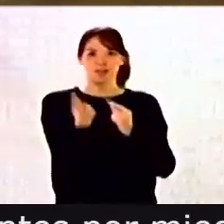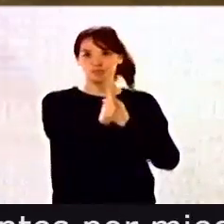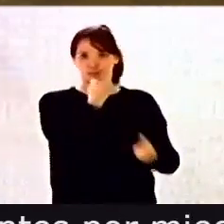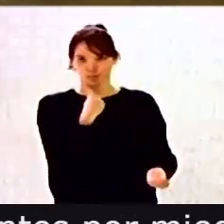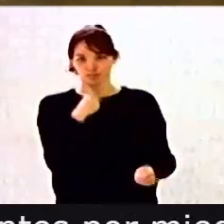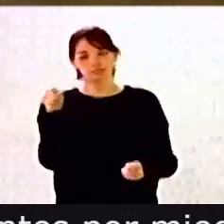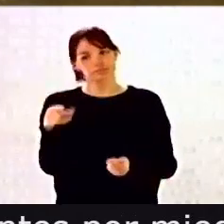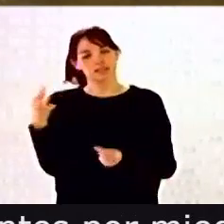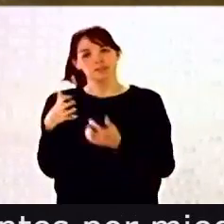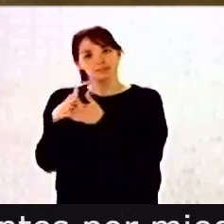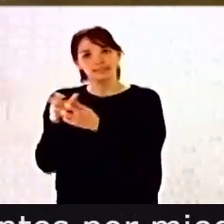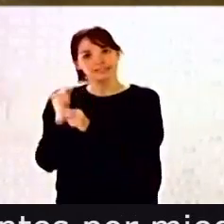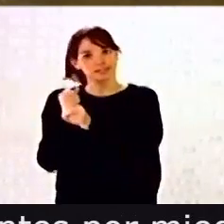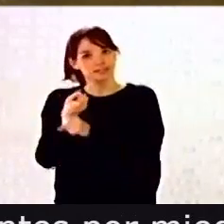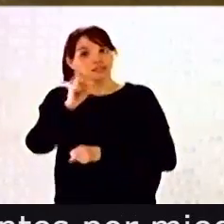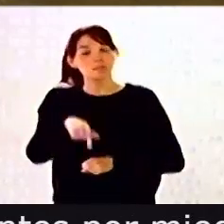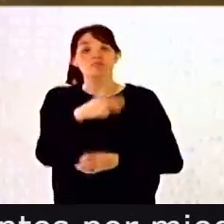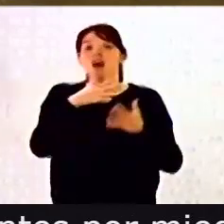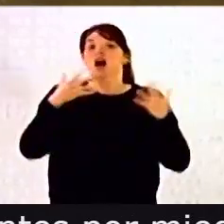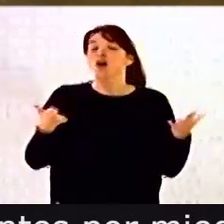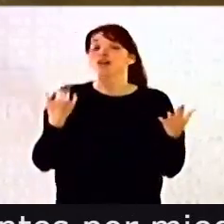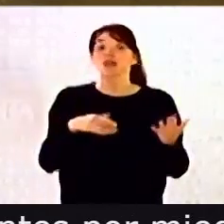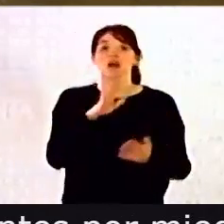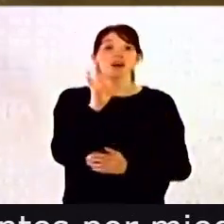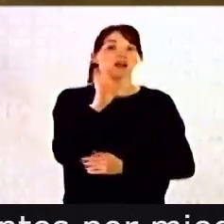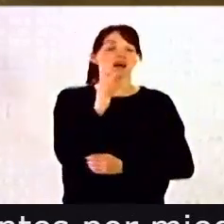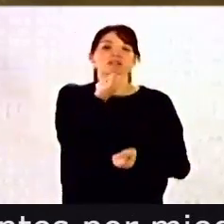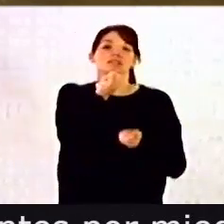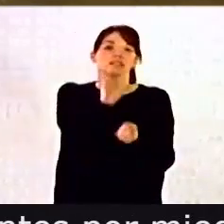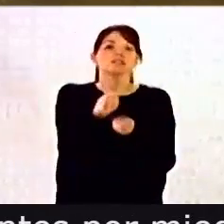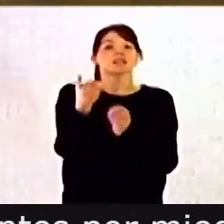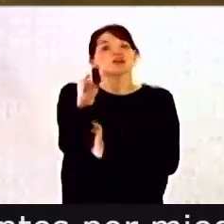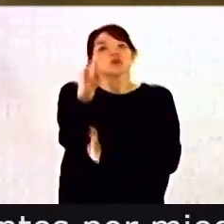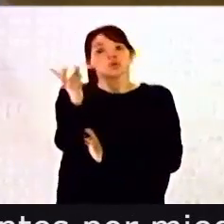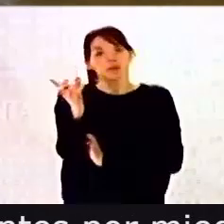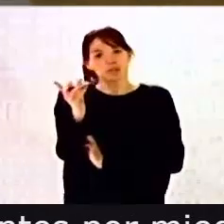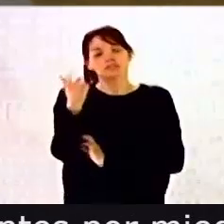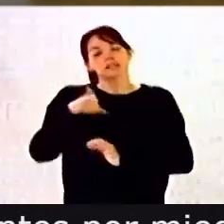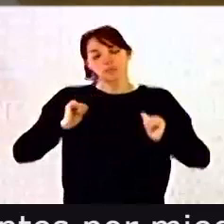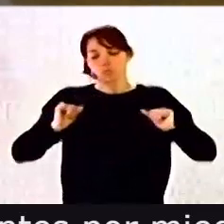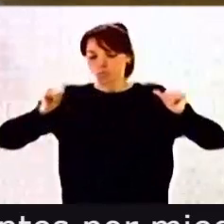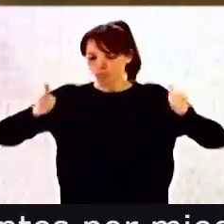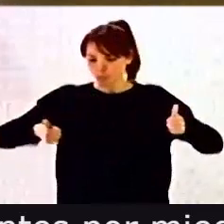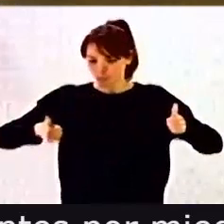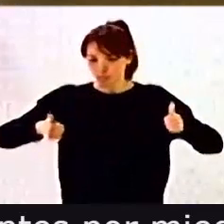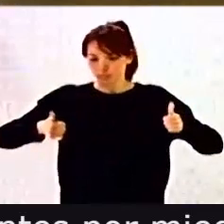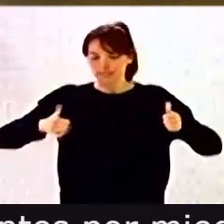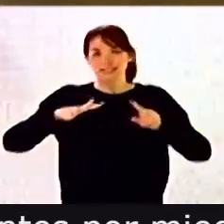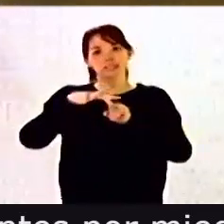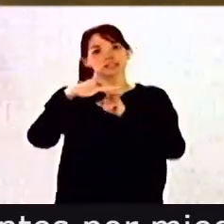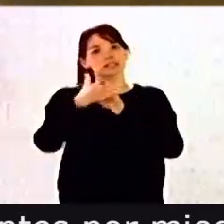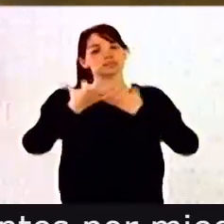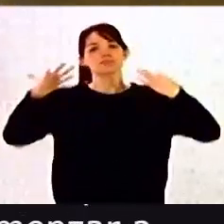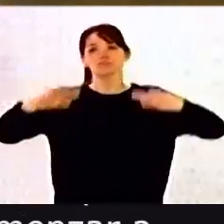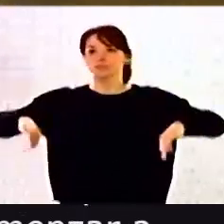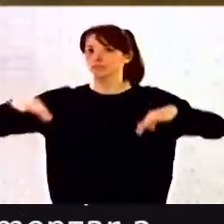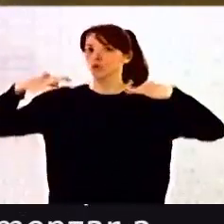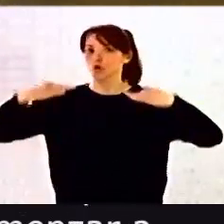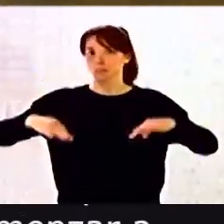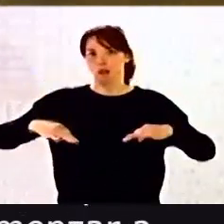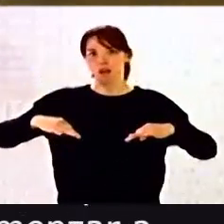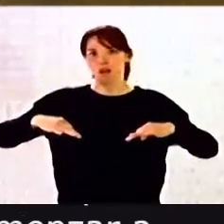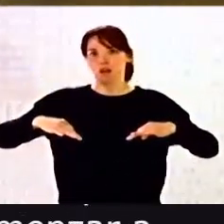y con las cifras que les he dado, estamos en disposición de comenzar a normalizar la actividad